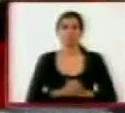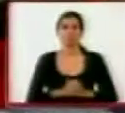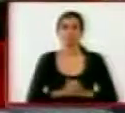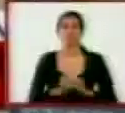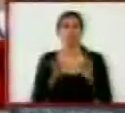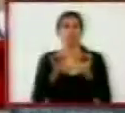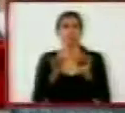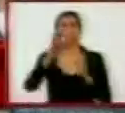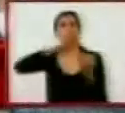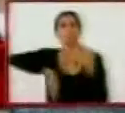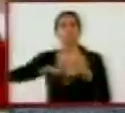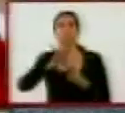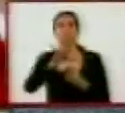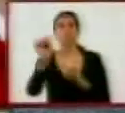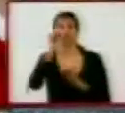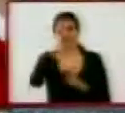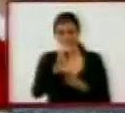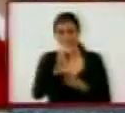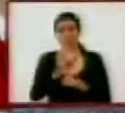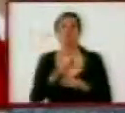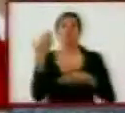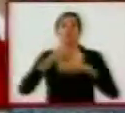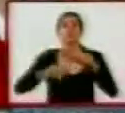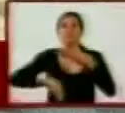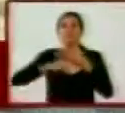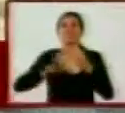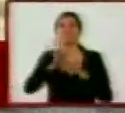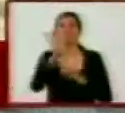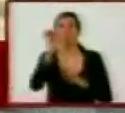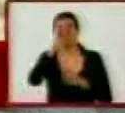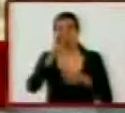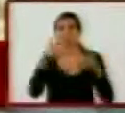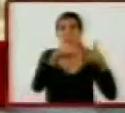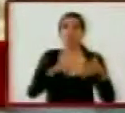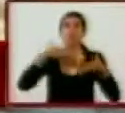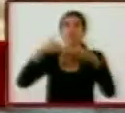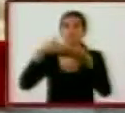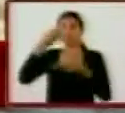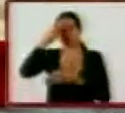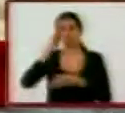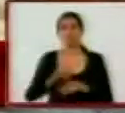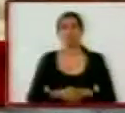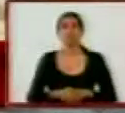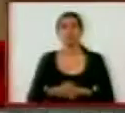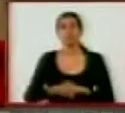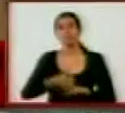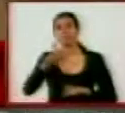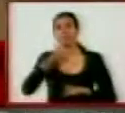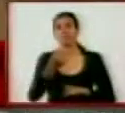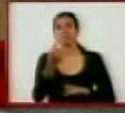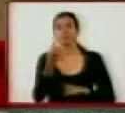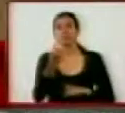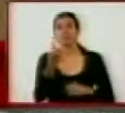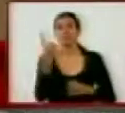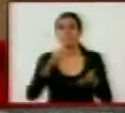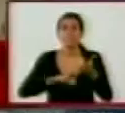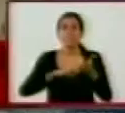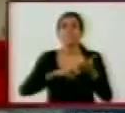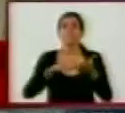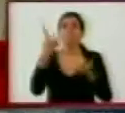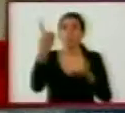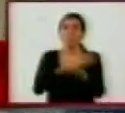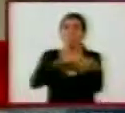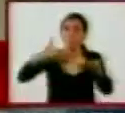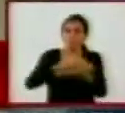Durante los últimos 50 años, este bloqueo ha causado pérdidas que ascienden al billón 157 mil millones de dólares, sin mencionar el